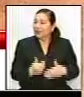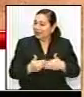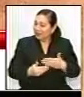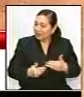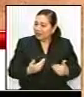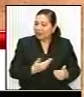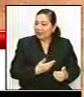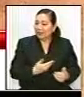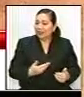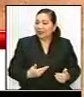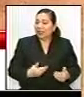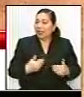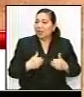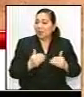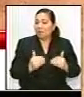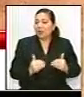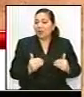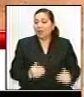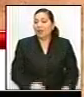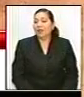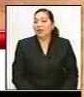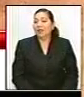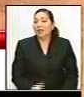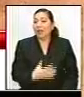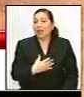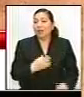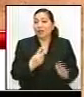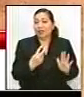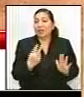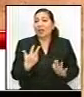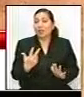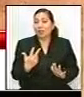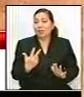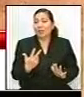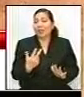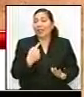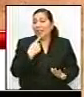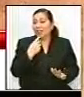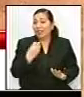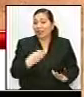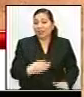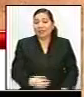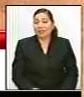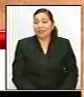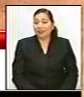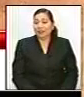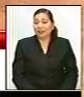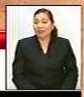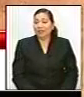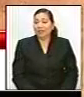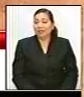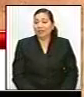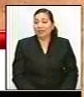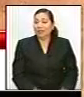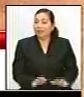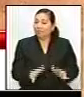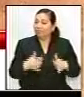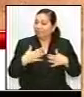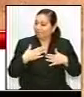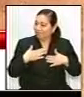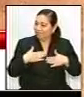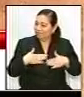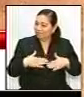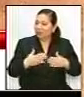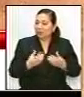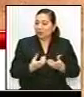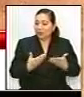la presidencia del adulto mayor, pero yo tengo 78 años. Y el doctor me ha dicho, señora, usted ya descanse, no se mete